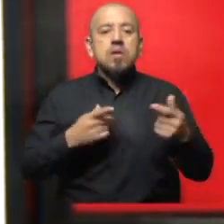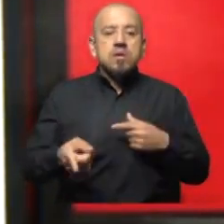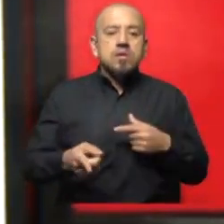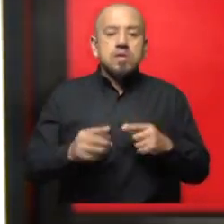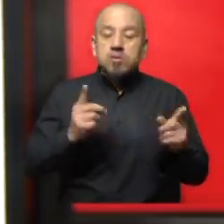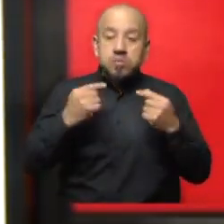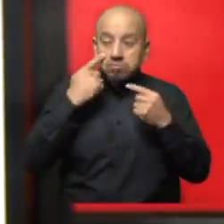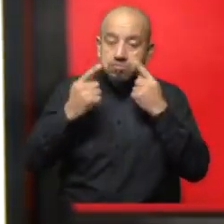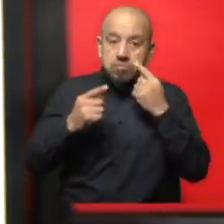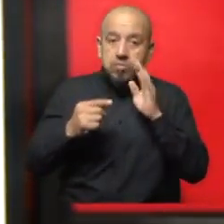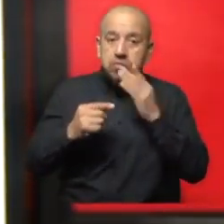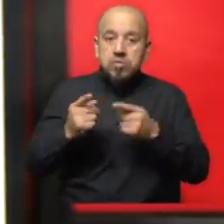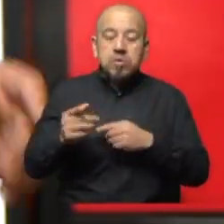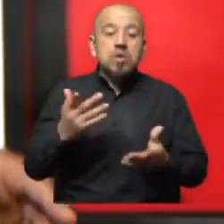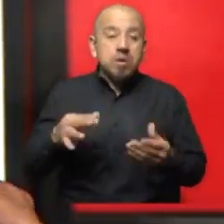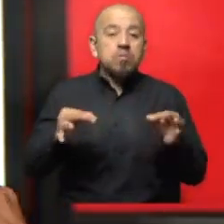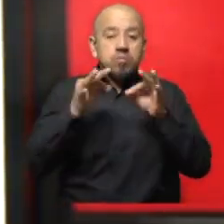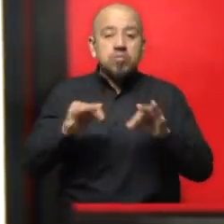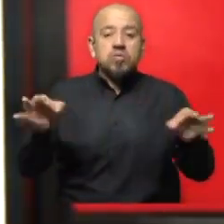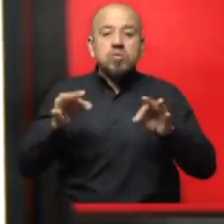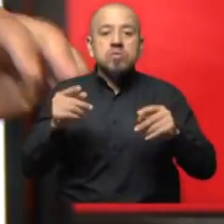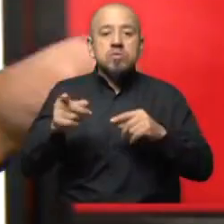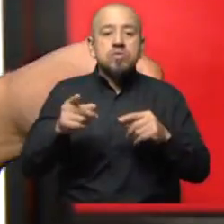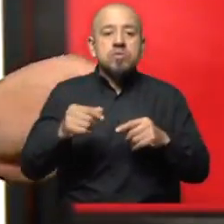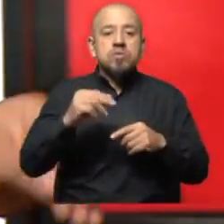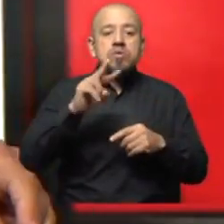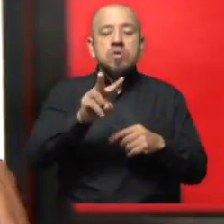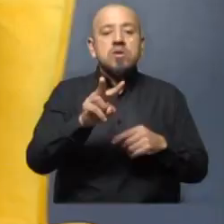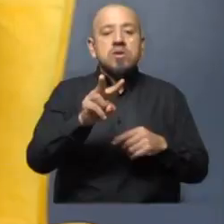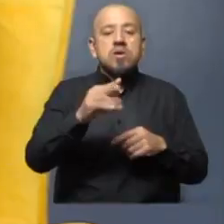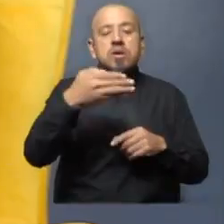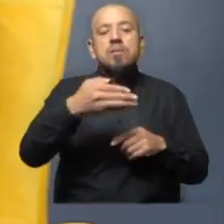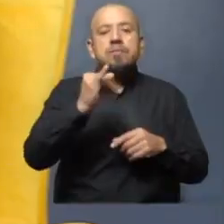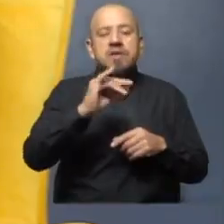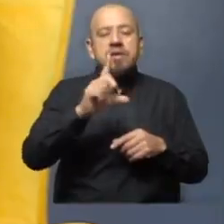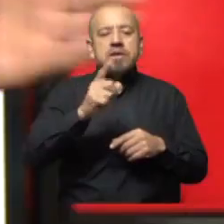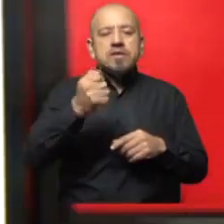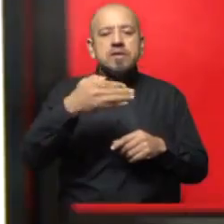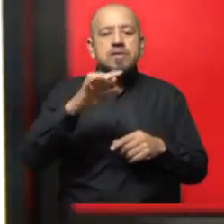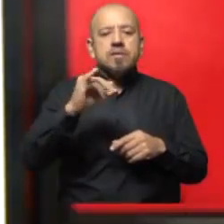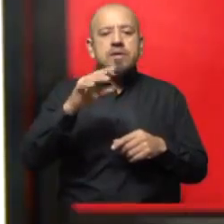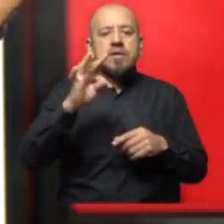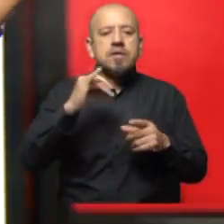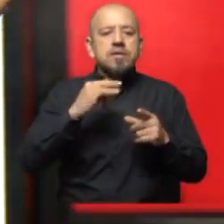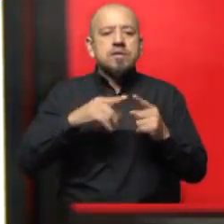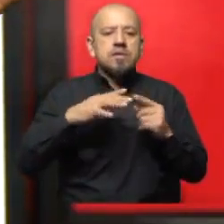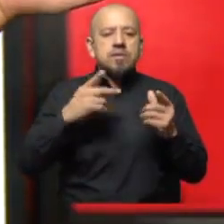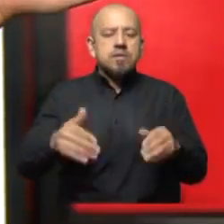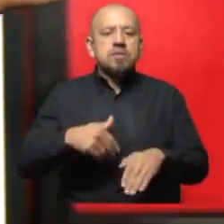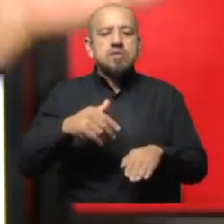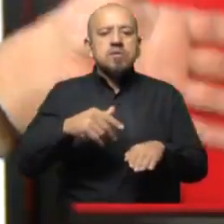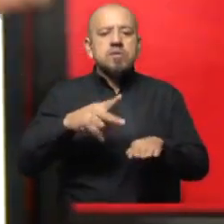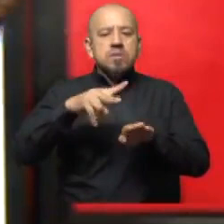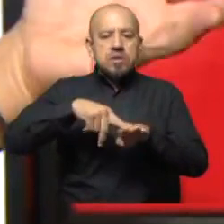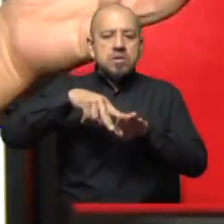conocía pero que era músico esté en el parque villa biarritz en un momento cuando pasa a ser el shopping había una pista de patinaje grande en el